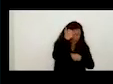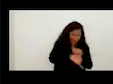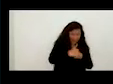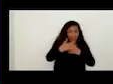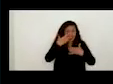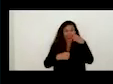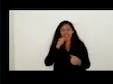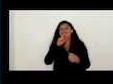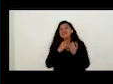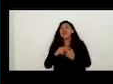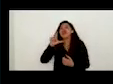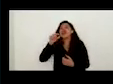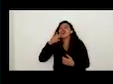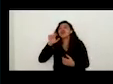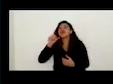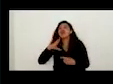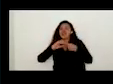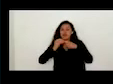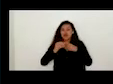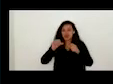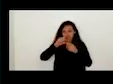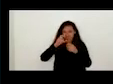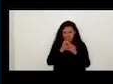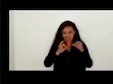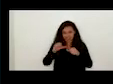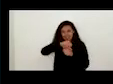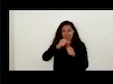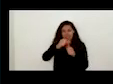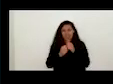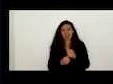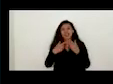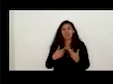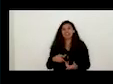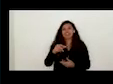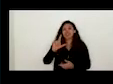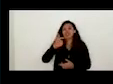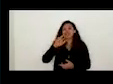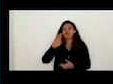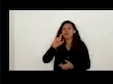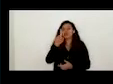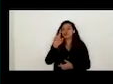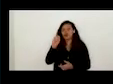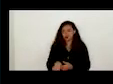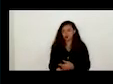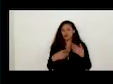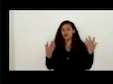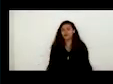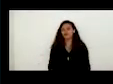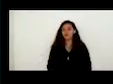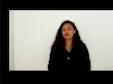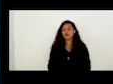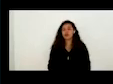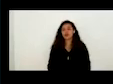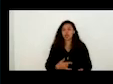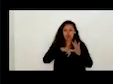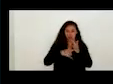en leguminosas, como los frijoles, las lentejas, las habas, los garbanzos. Tenemos que poner horarios regulares